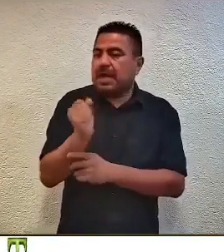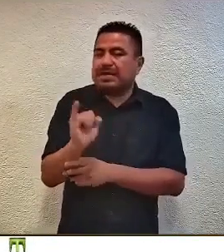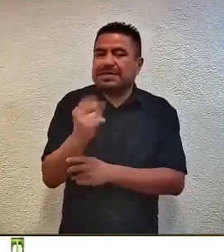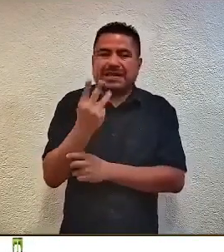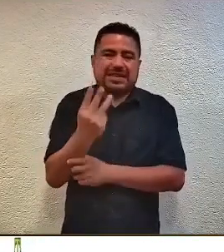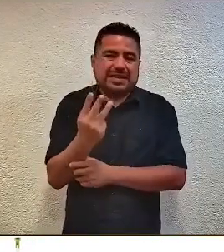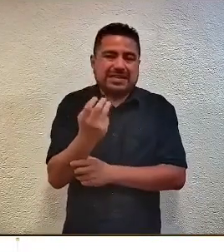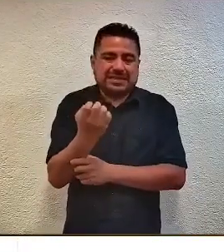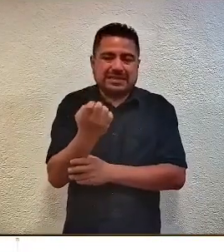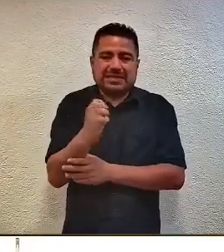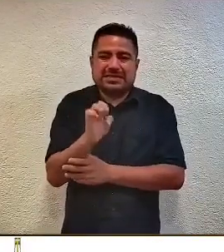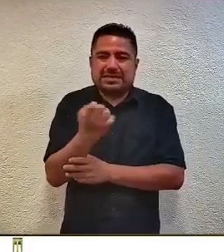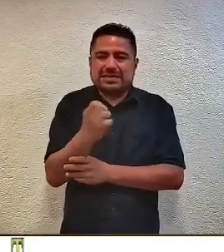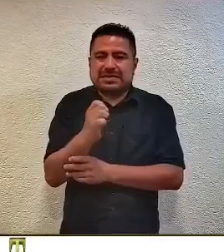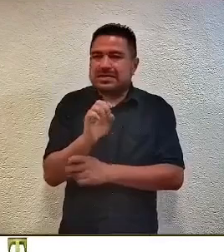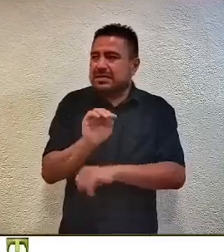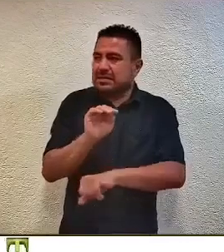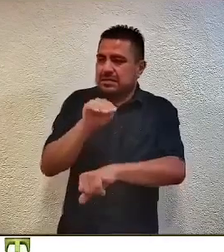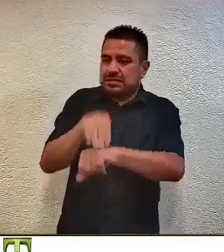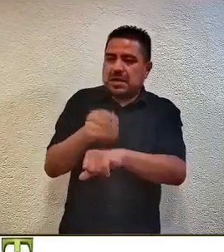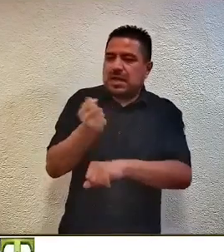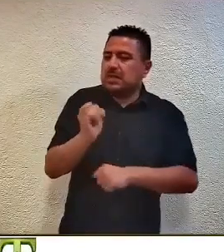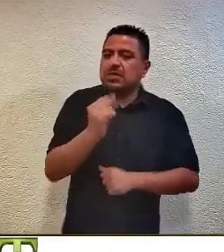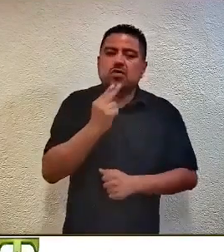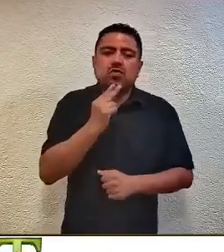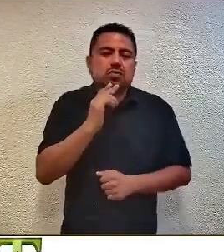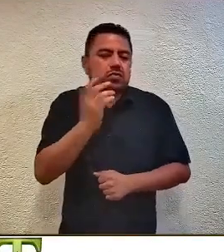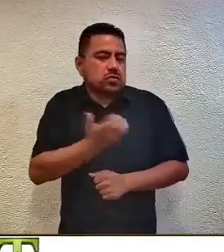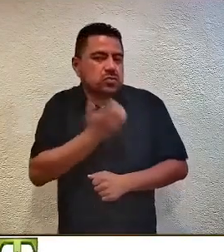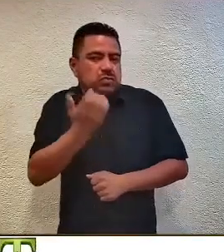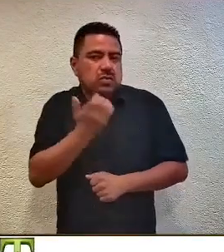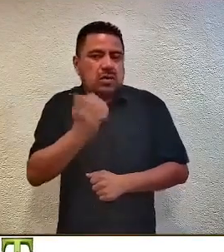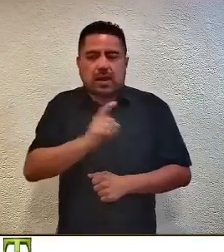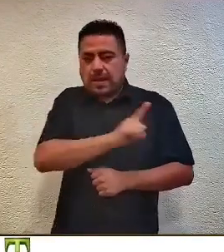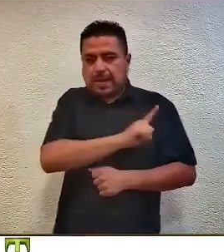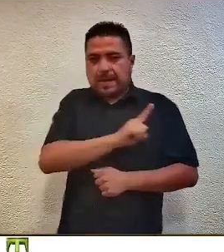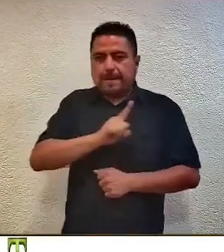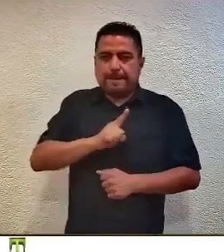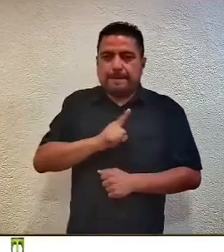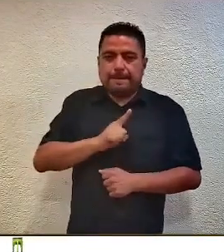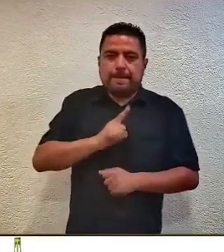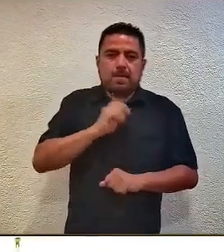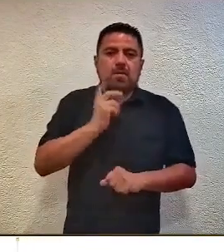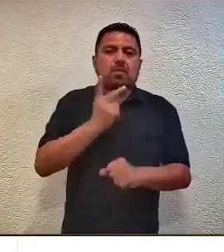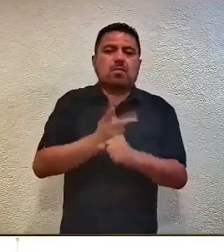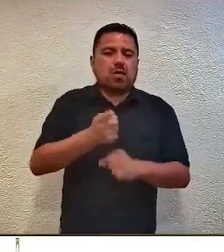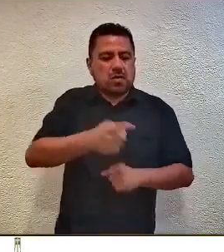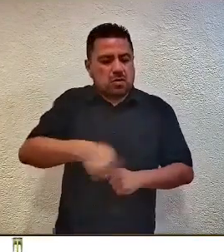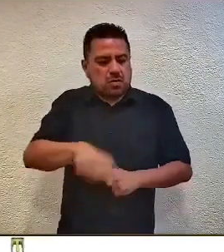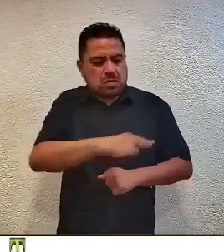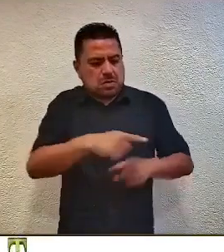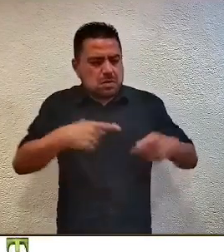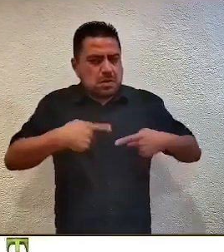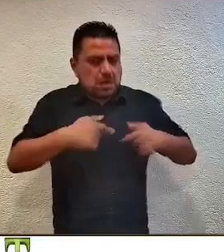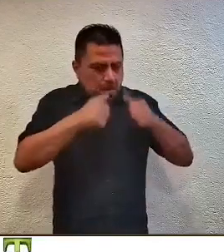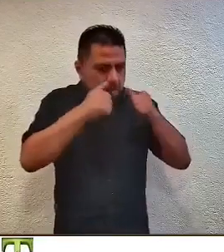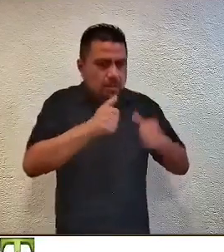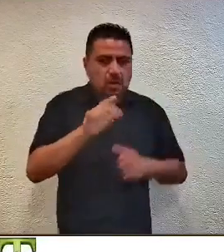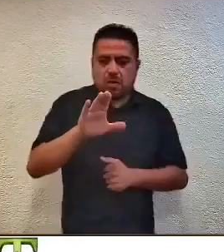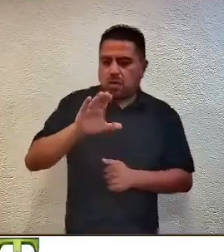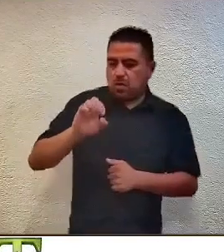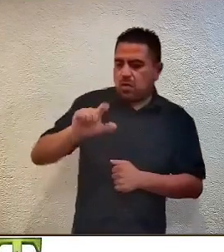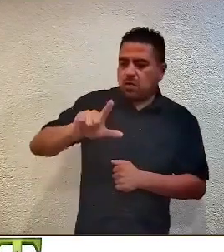y de la 21 fueron efectuadas por usos y costumbres. Dado que se debe privilegiar la voluntad de los ciudadanos de la colonia Guadalupe